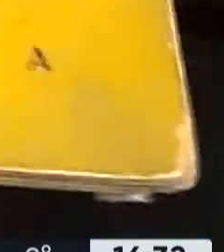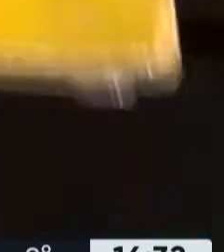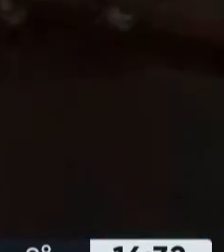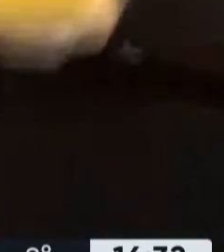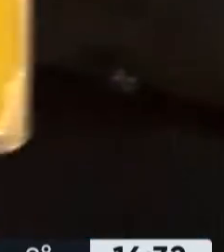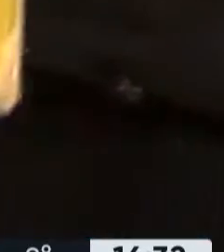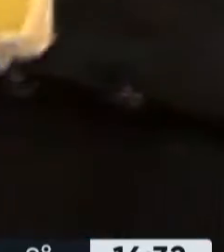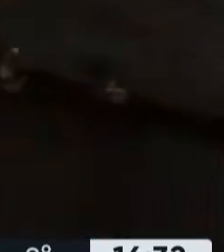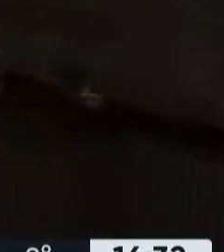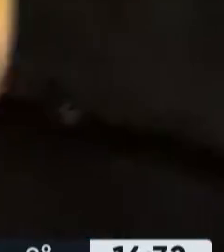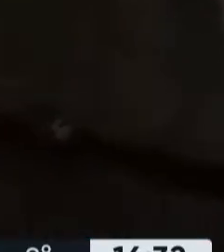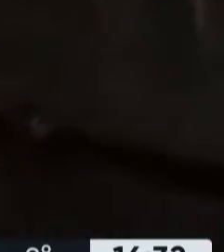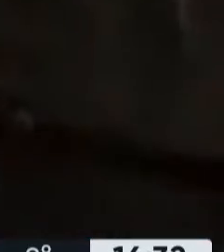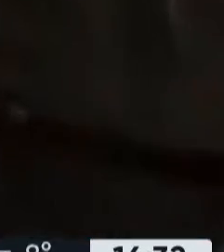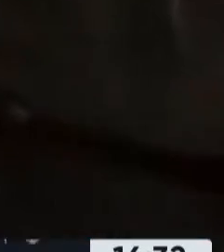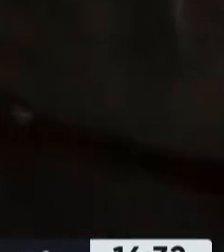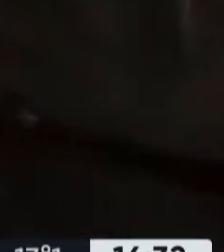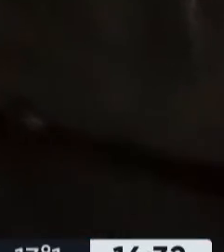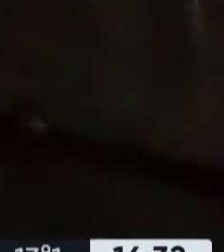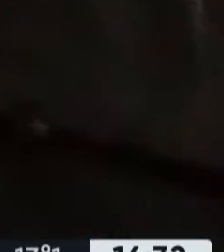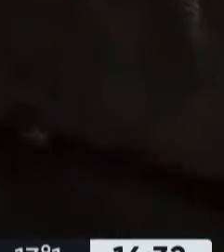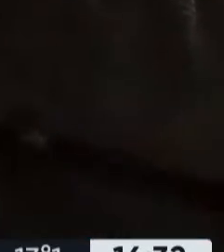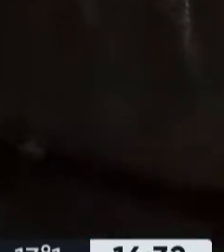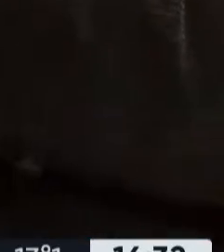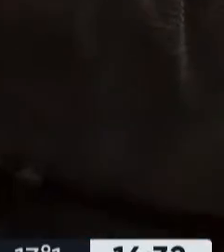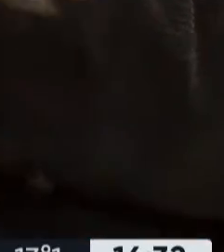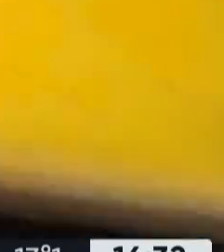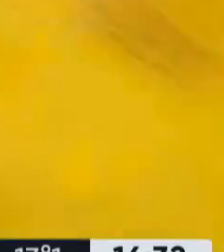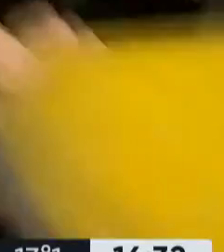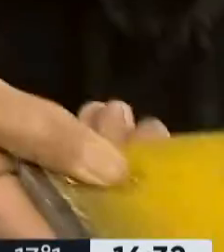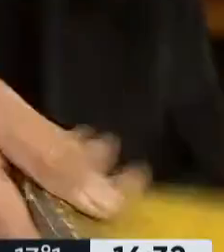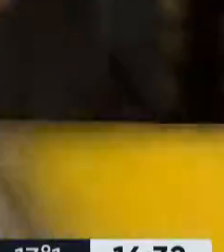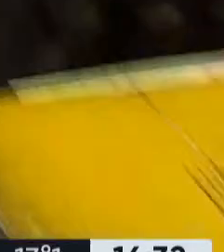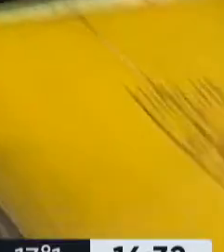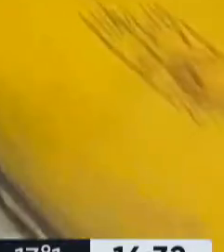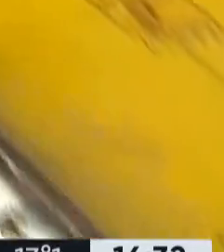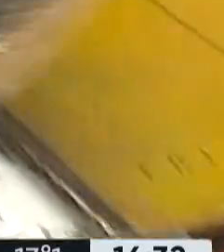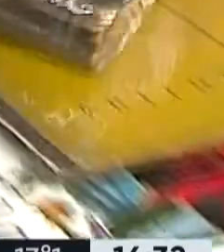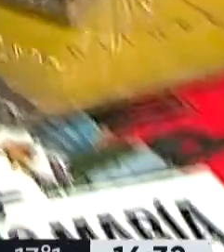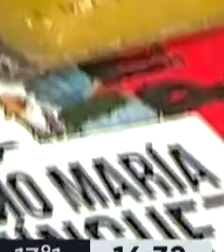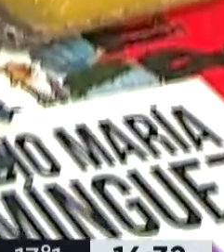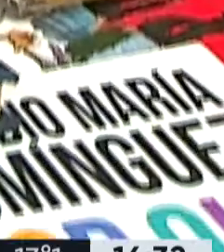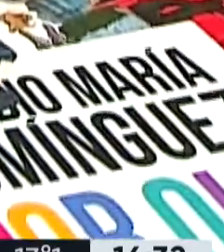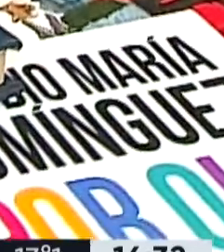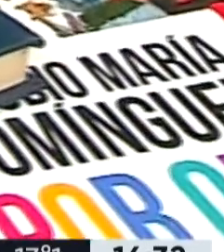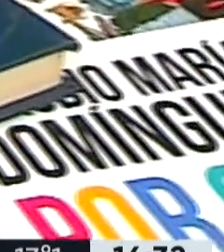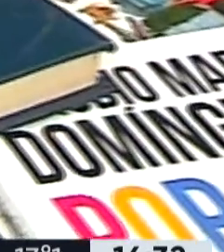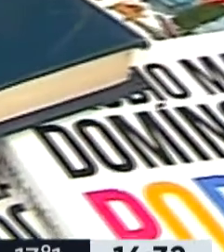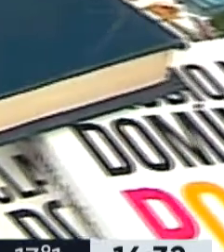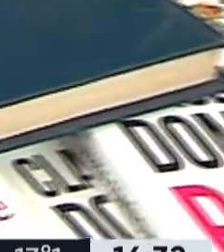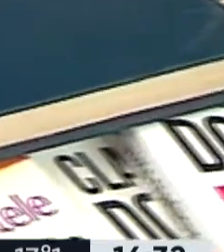segundo libro de Borges, el segundo libro que escribe Borges. Esta es la primera edición. Pero escúchame, para y acá Miguel, les quiero mostrar una cosa que es